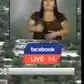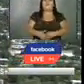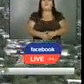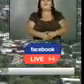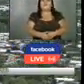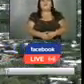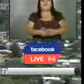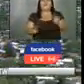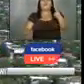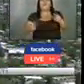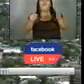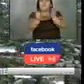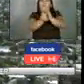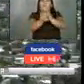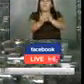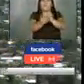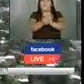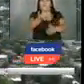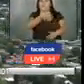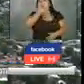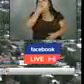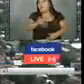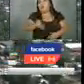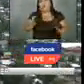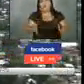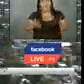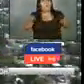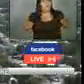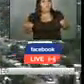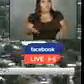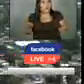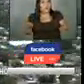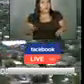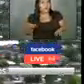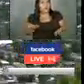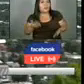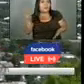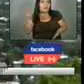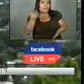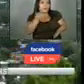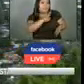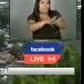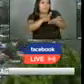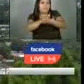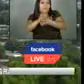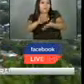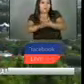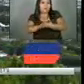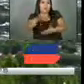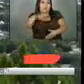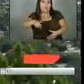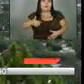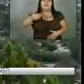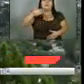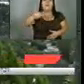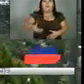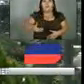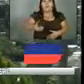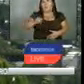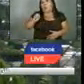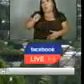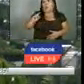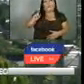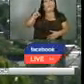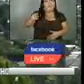real no es tan solo cómo vamos a poder suplir las necesidades de financiamiento este año o el